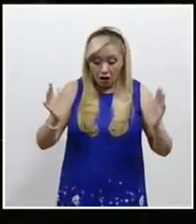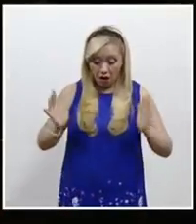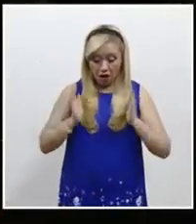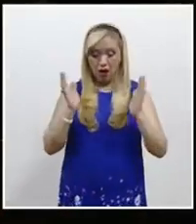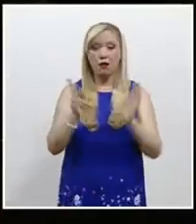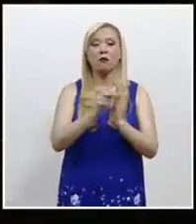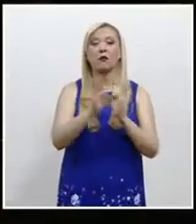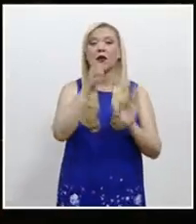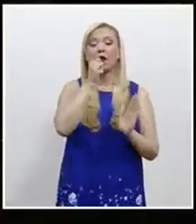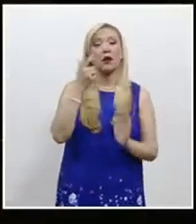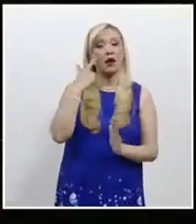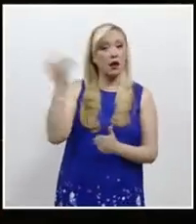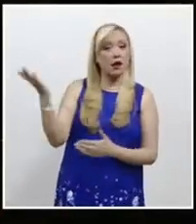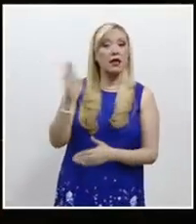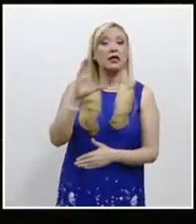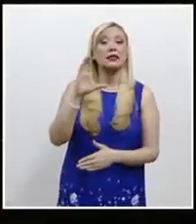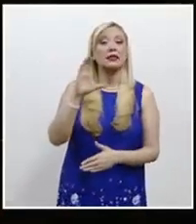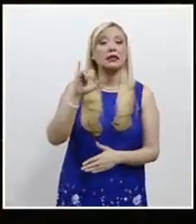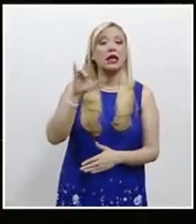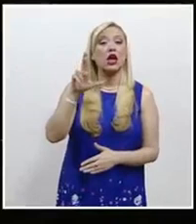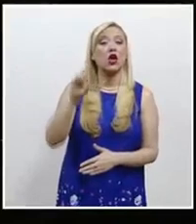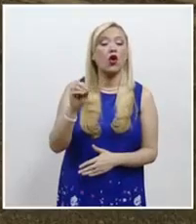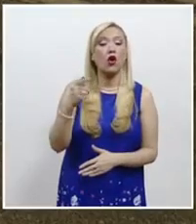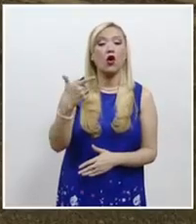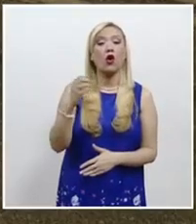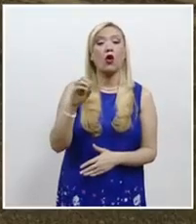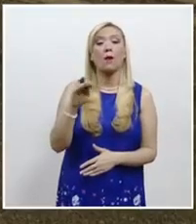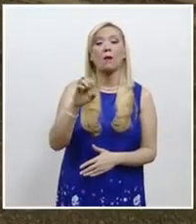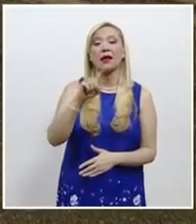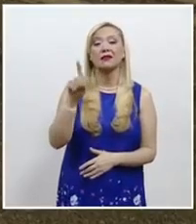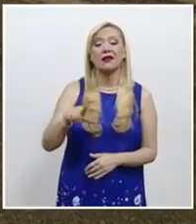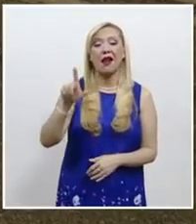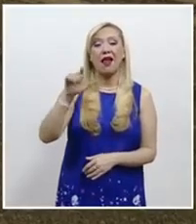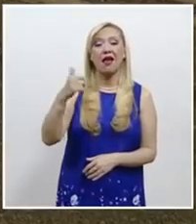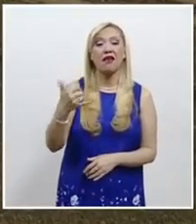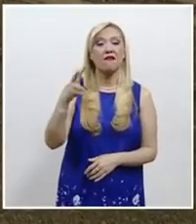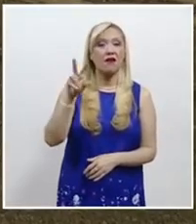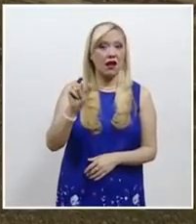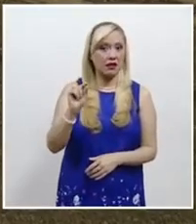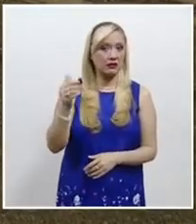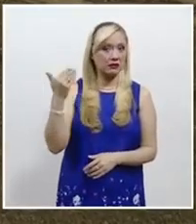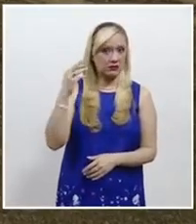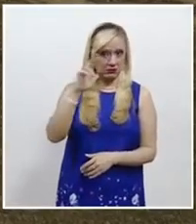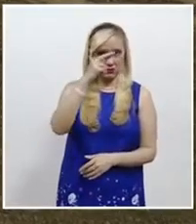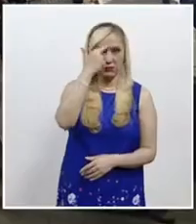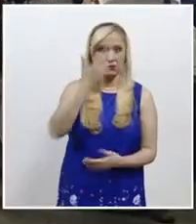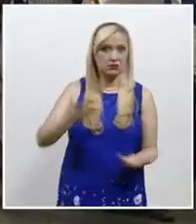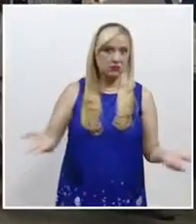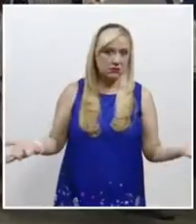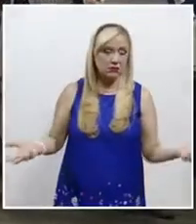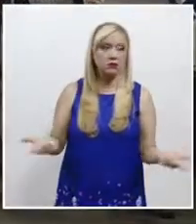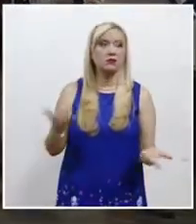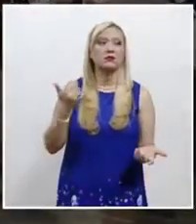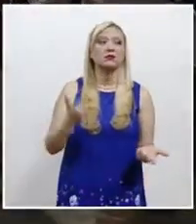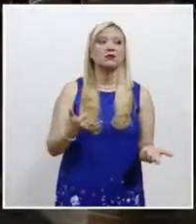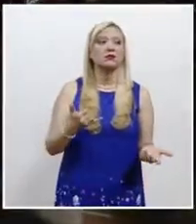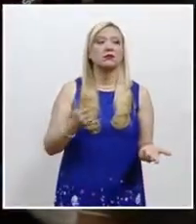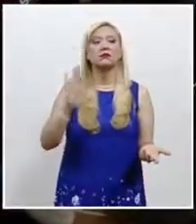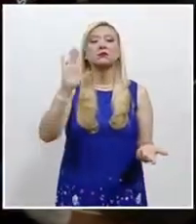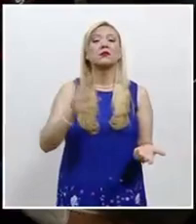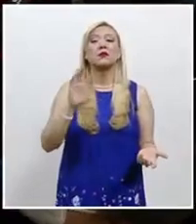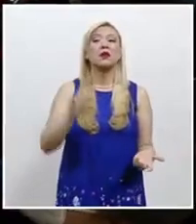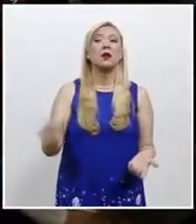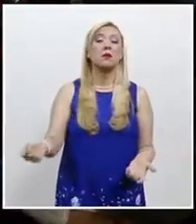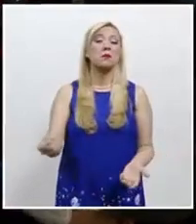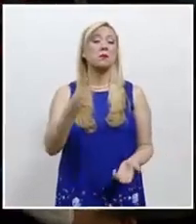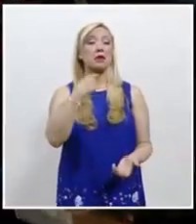el periodista Ciro Gómez Leiva, que si bien el gobierno federal condenó, también sugirió que pudo haberse tratado de un